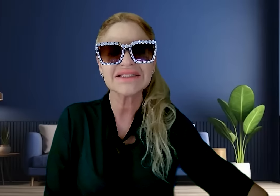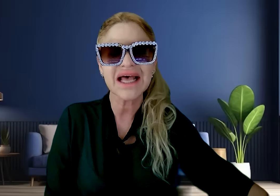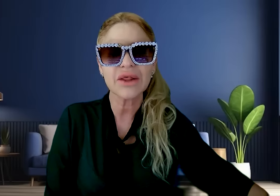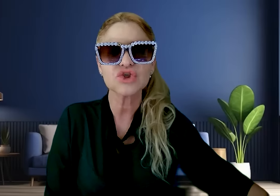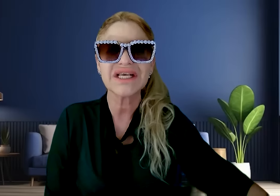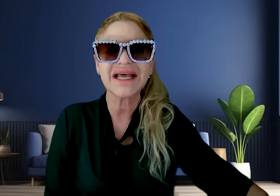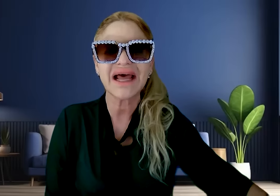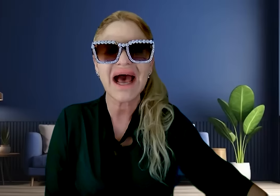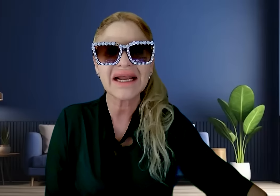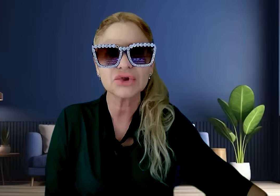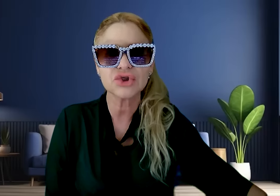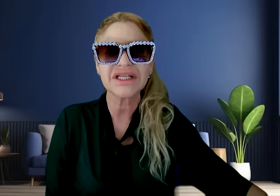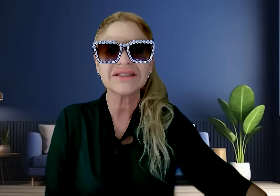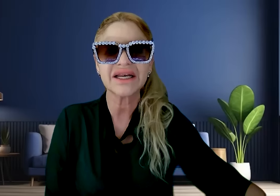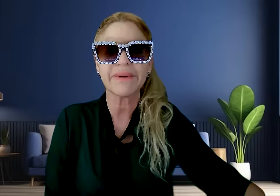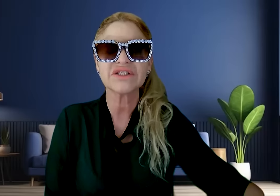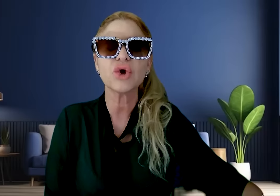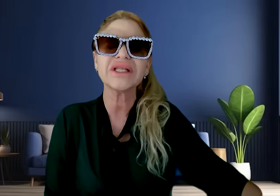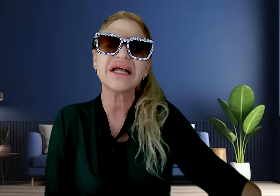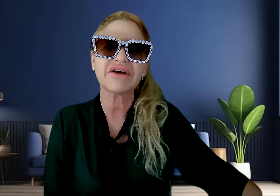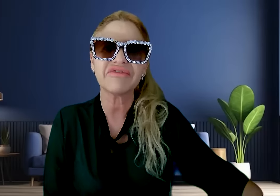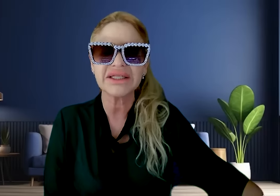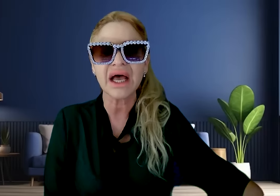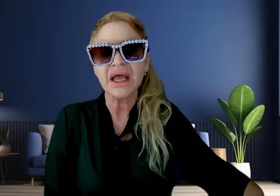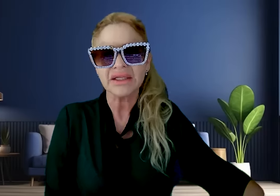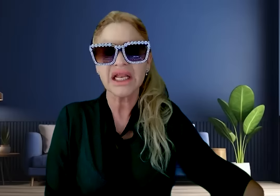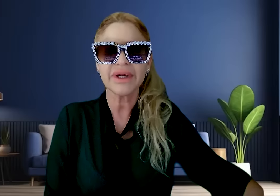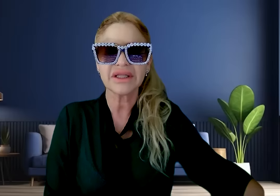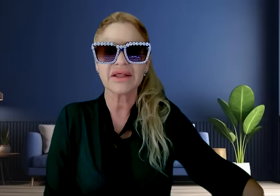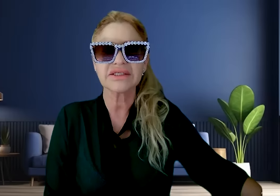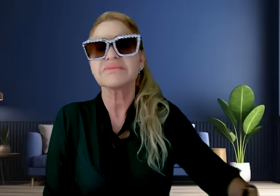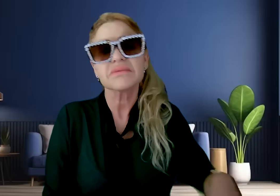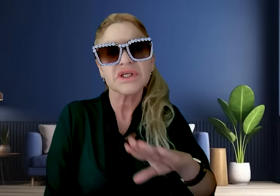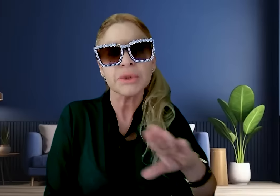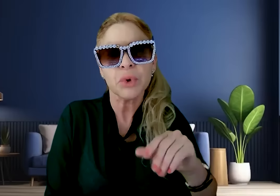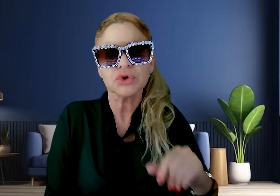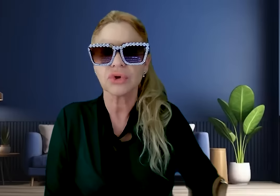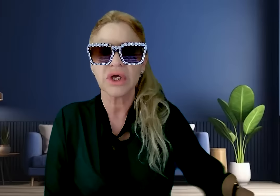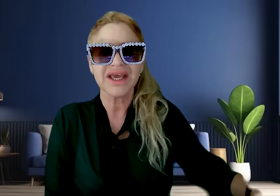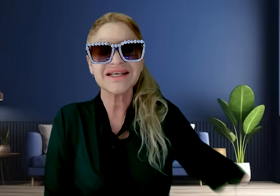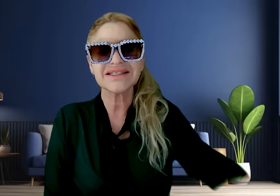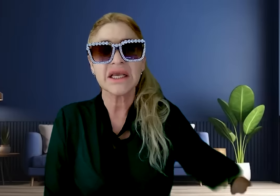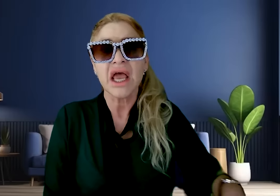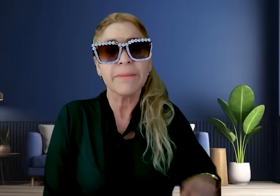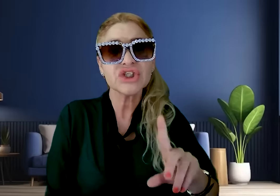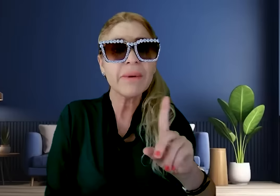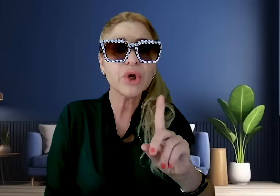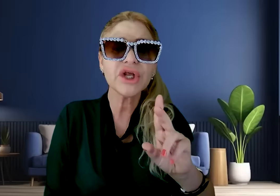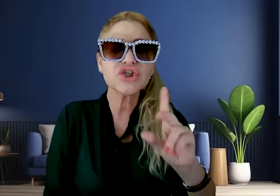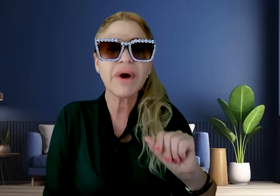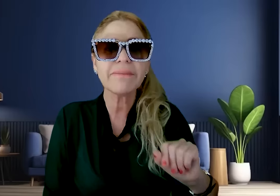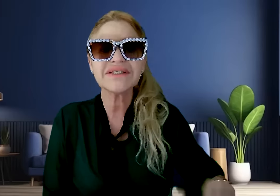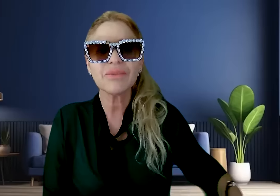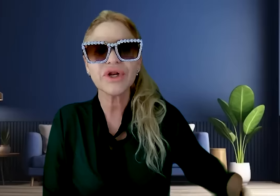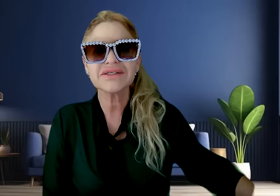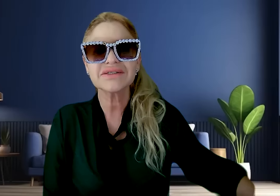Están cansados, están hartos de tanta represión y tanta falta de libertades. Y punto. Es así. Pero ¿saben por qué no